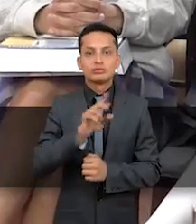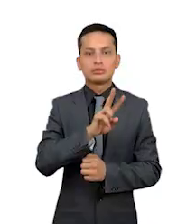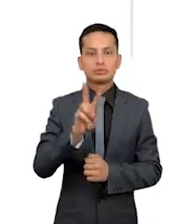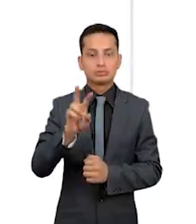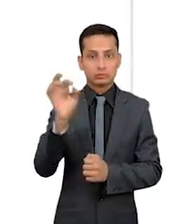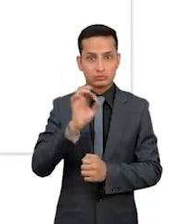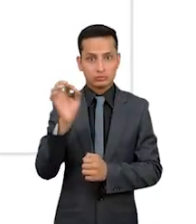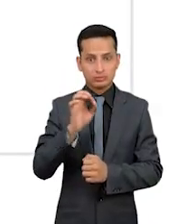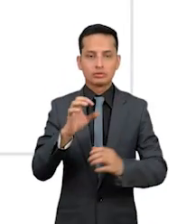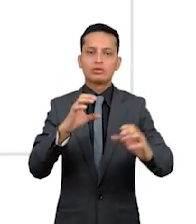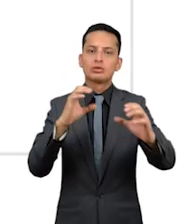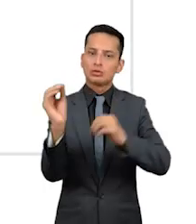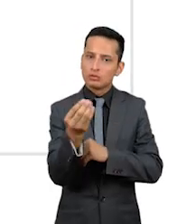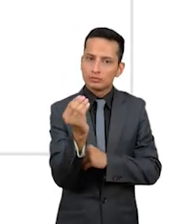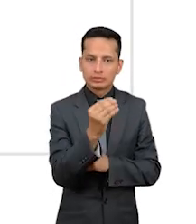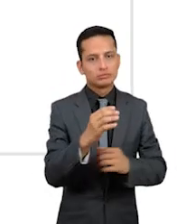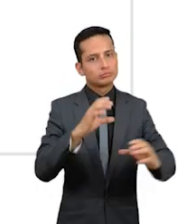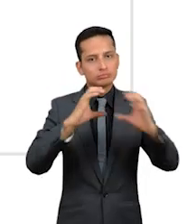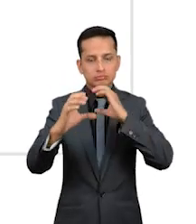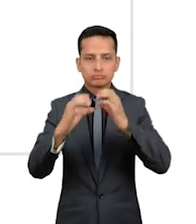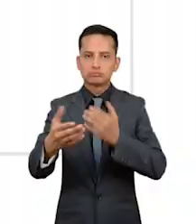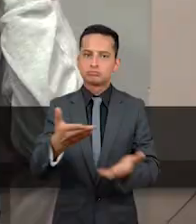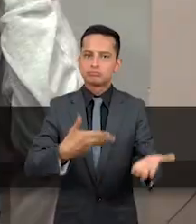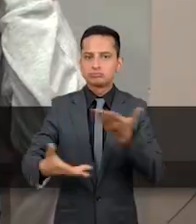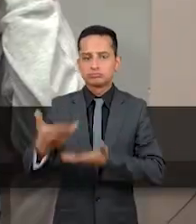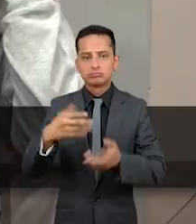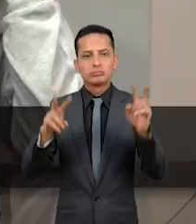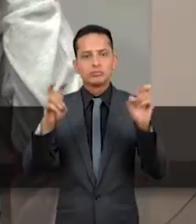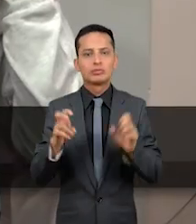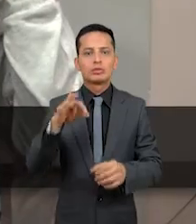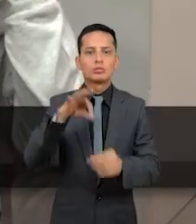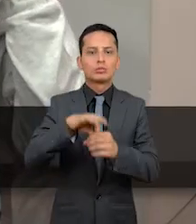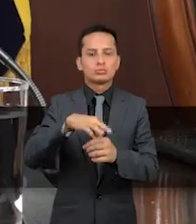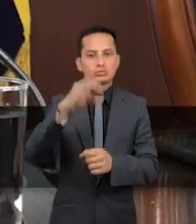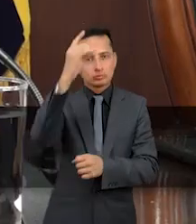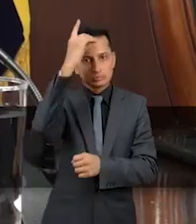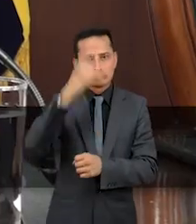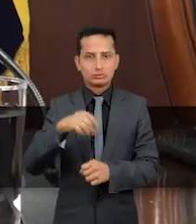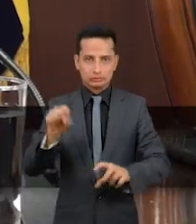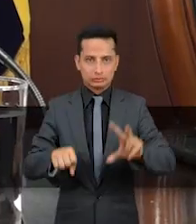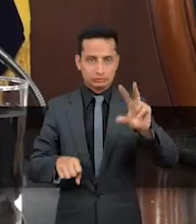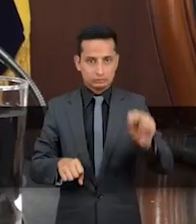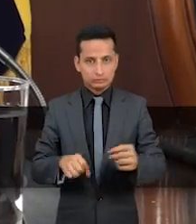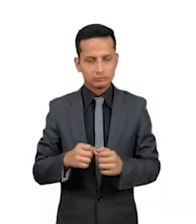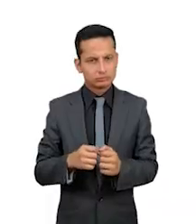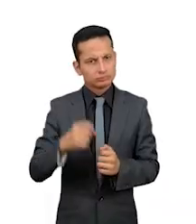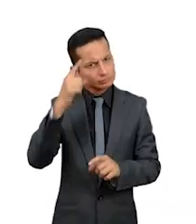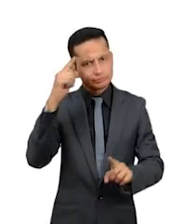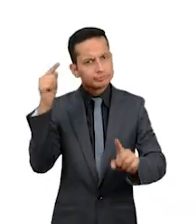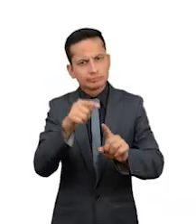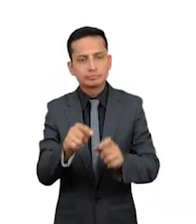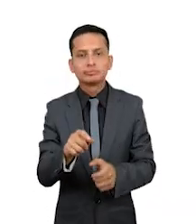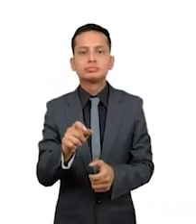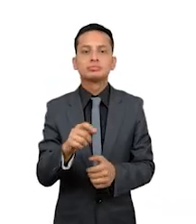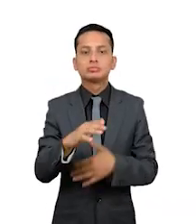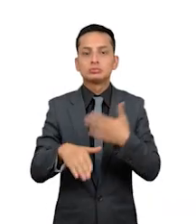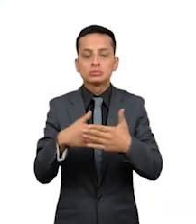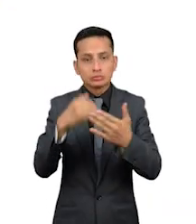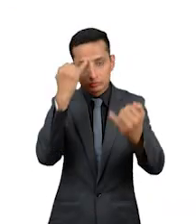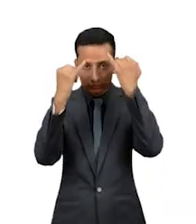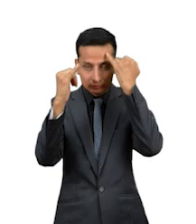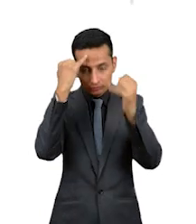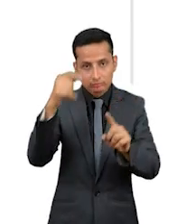conversatorio Voto Facultativo, Análisis y Propuestas, con el objetivo de dinamizar ideas relacionadas a las elecciones